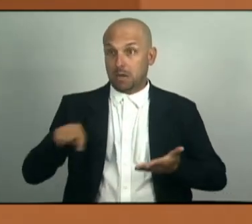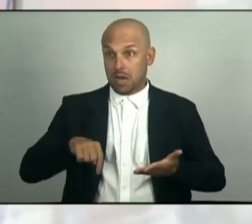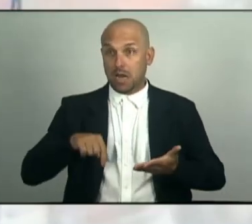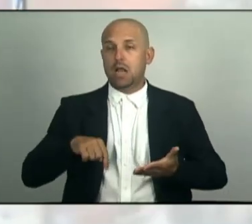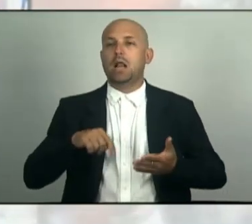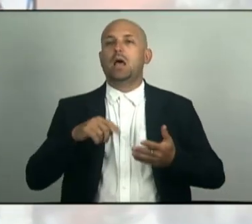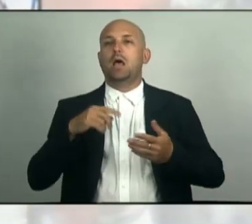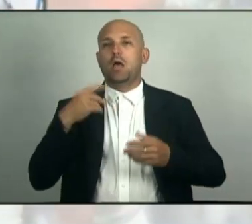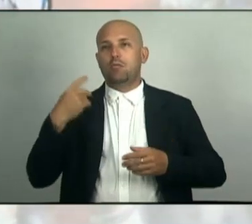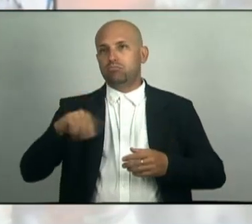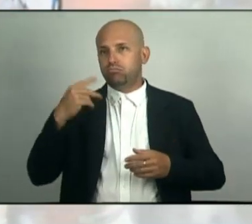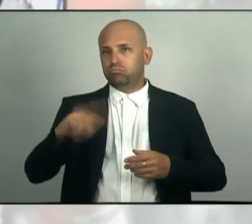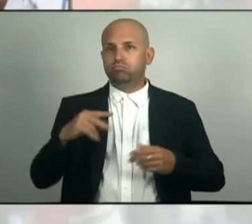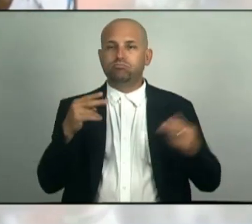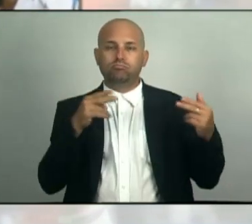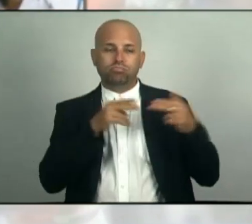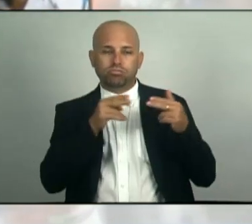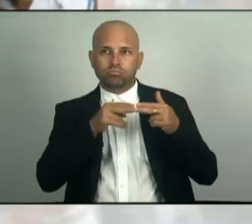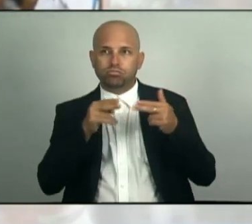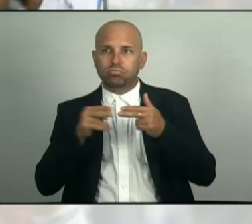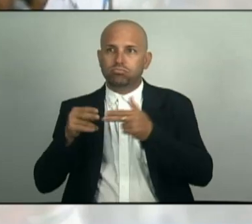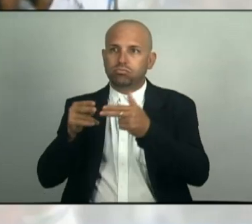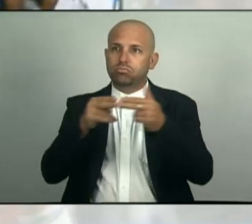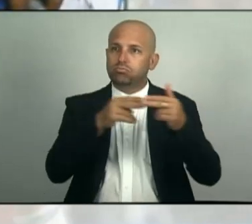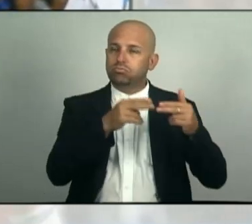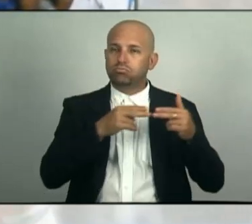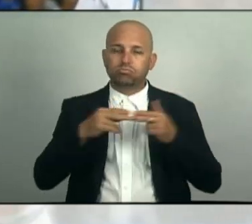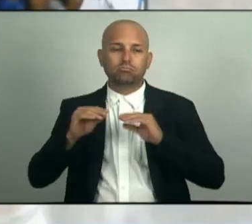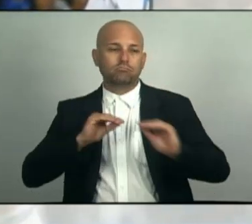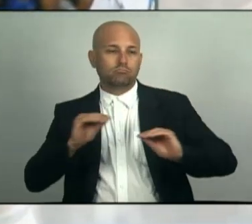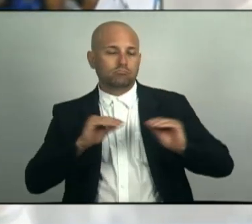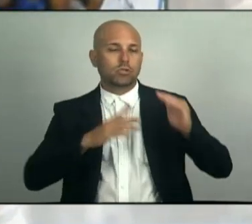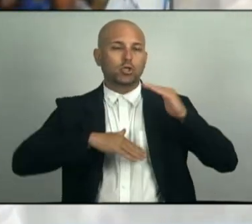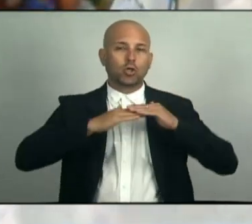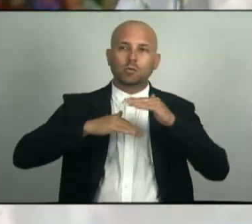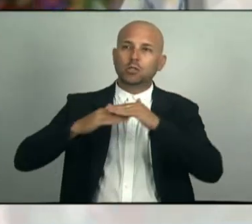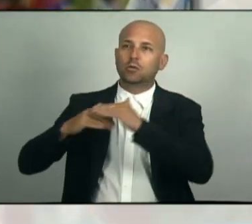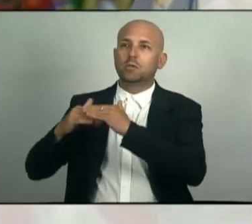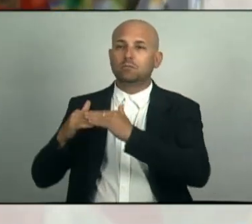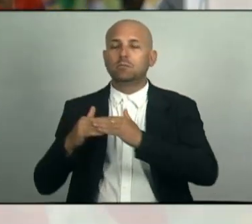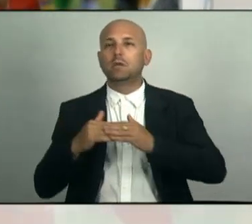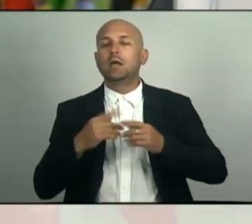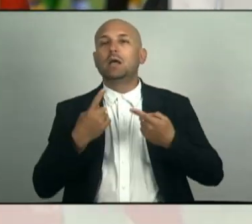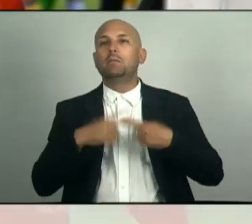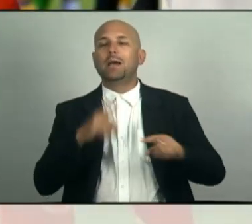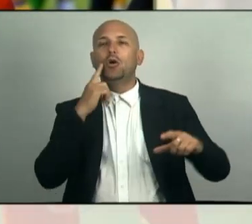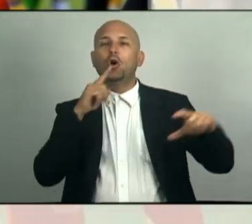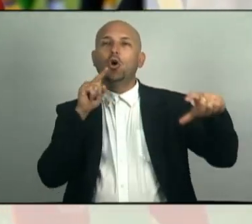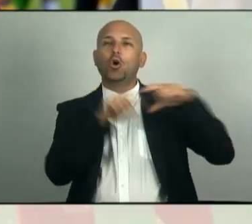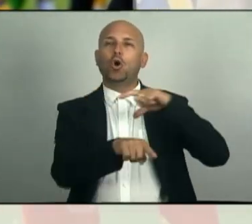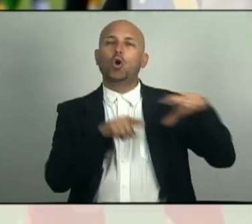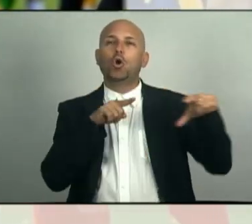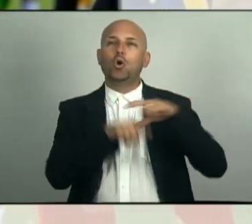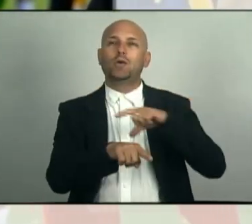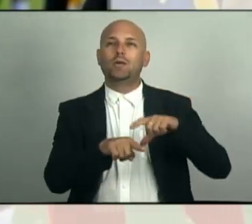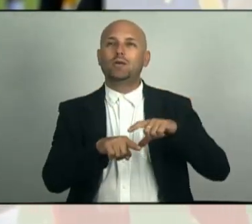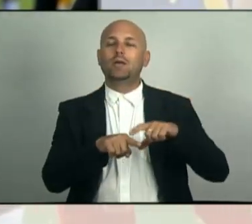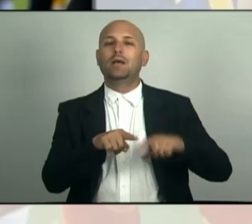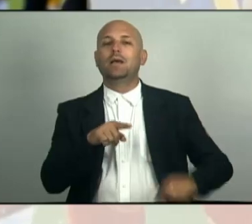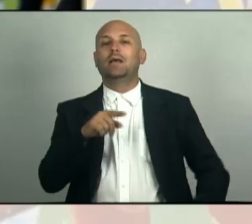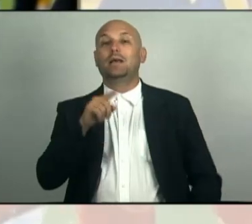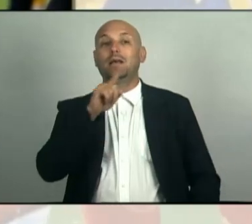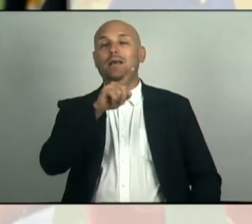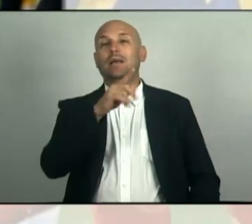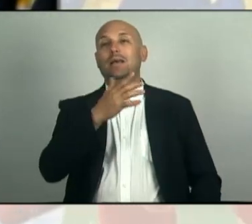de resultados que dejan como llamativa las goleadas una de ellas fue la que le endosó